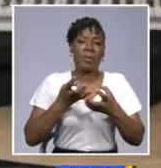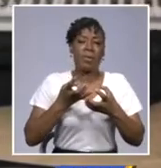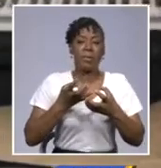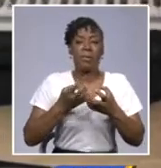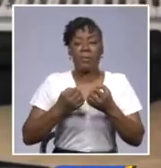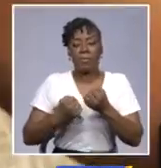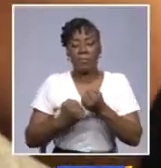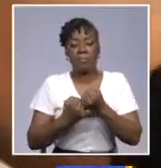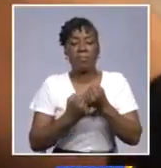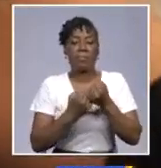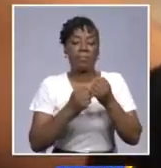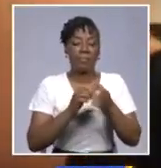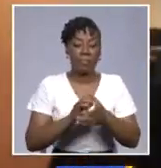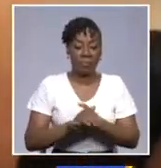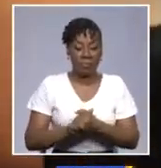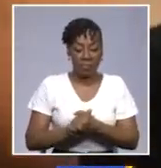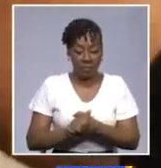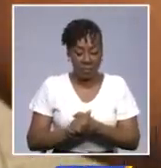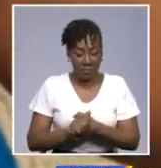sociedad